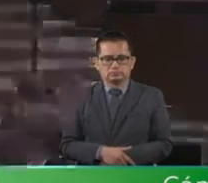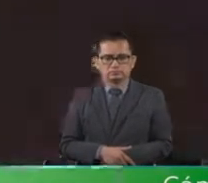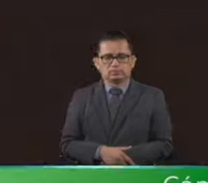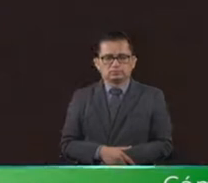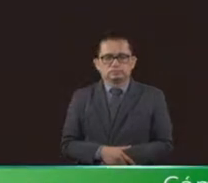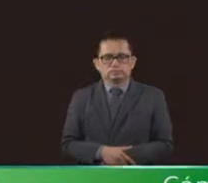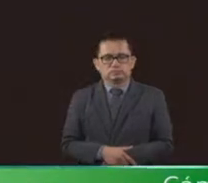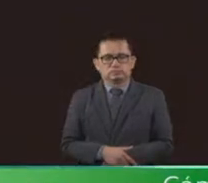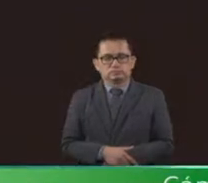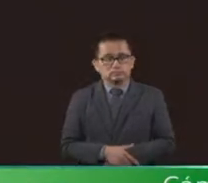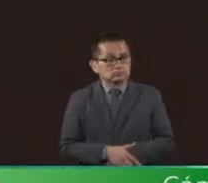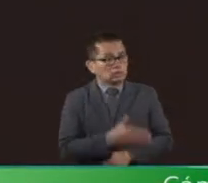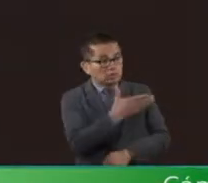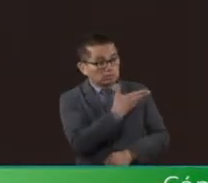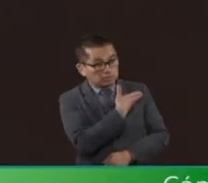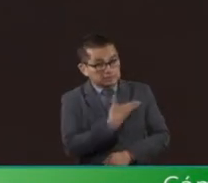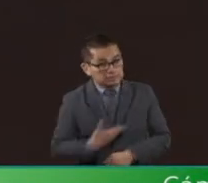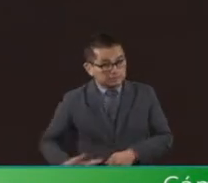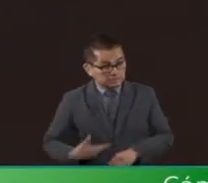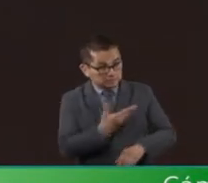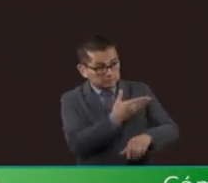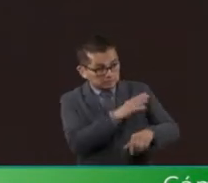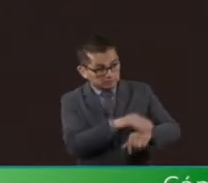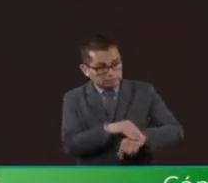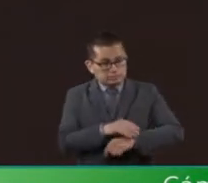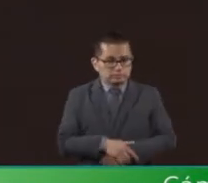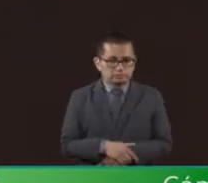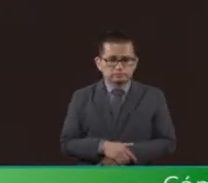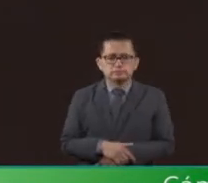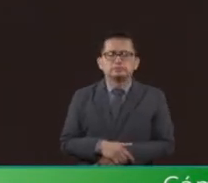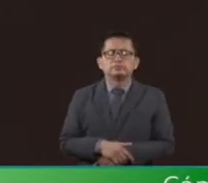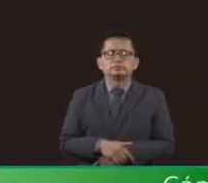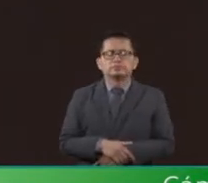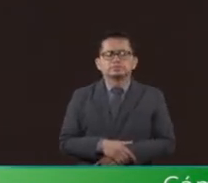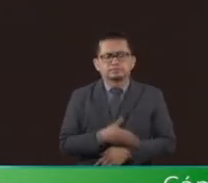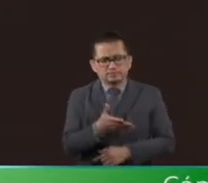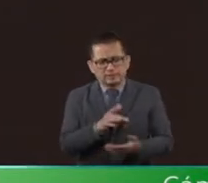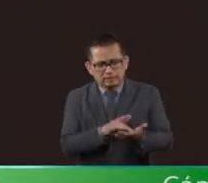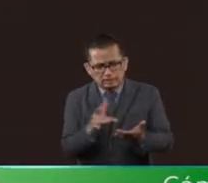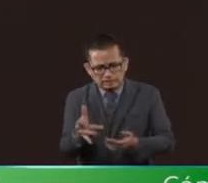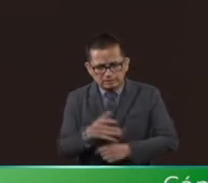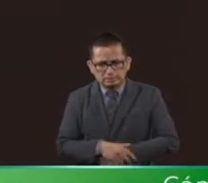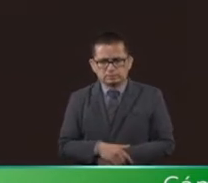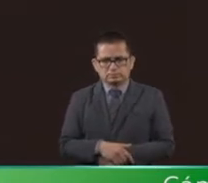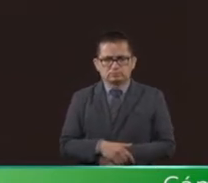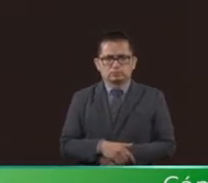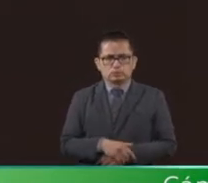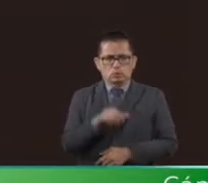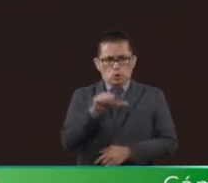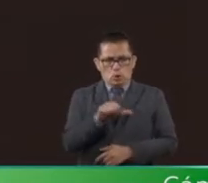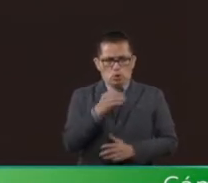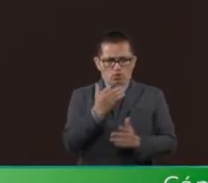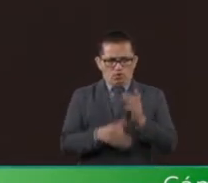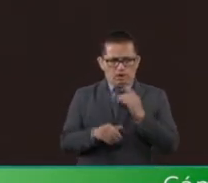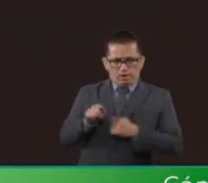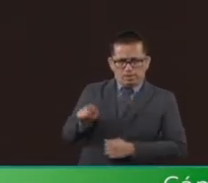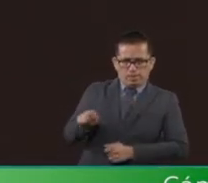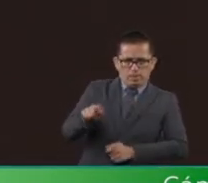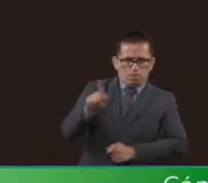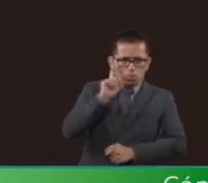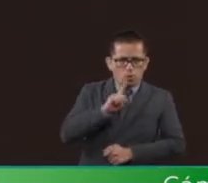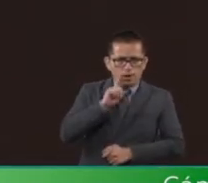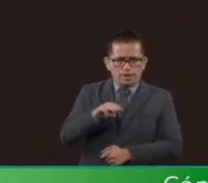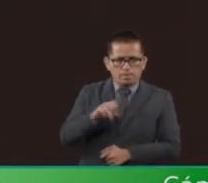Con su permiso, presidente. Gracias. Hoy nos faltan Marta, Leticia,